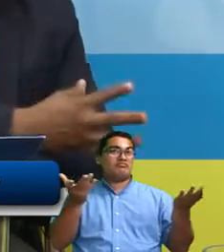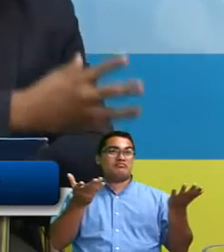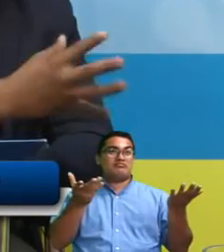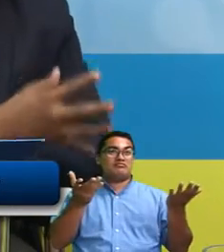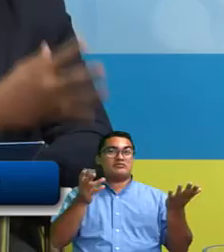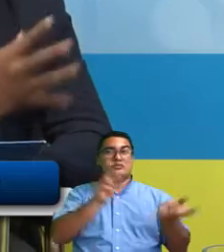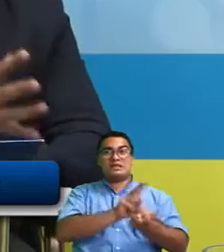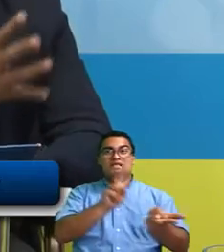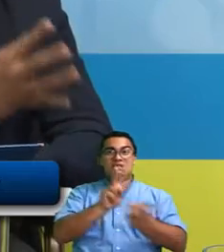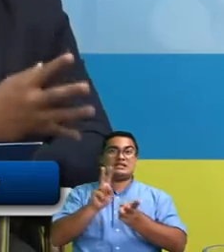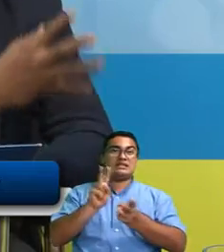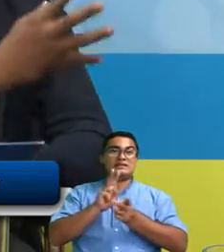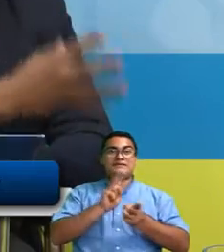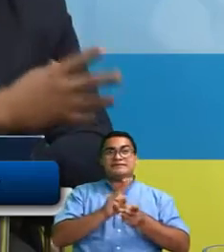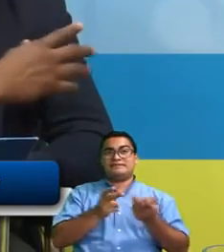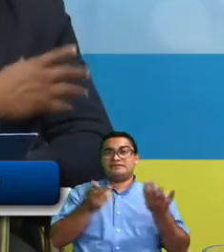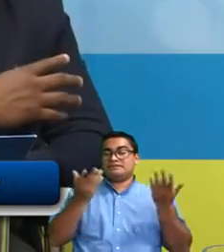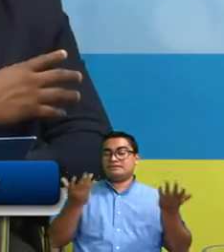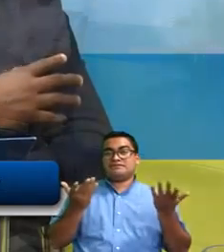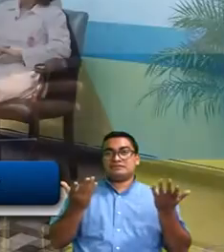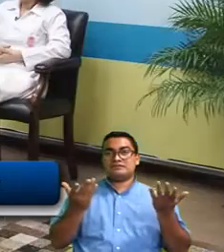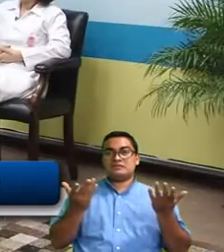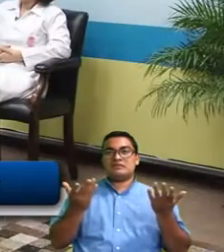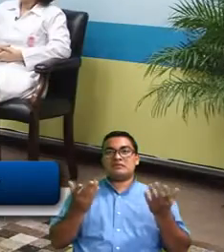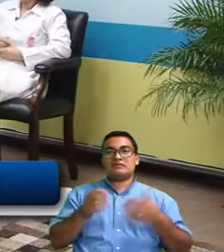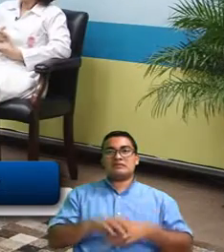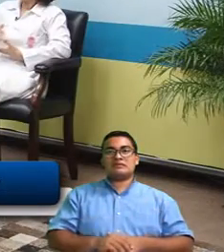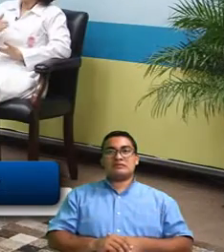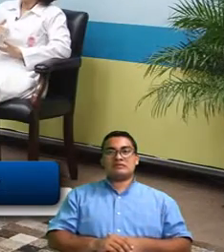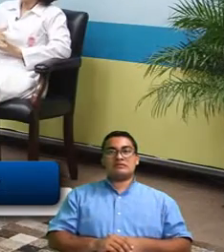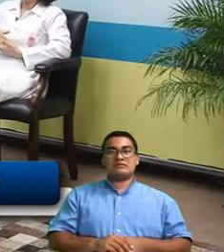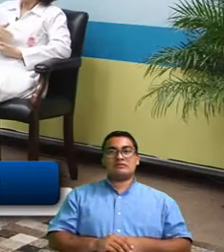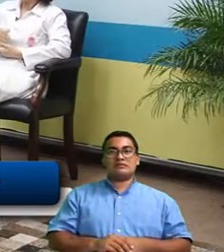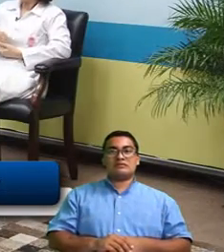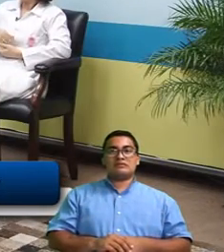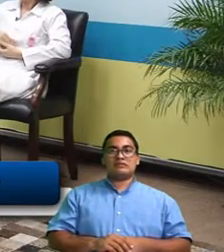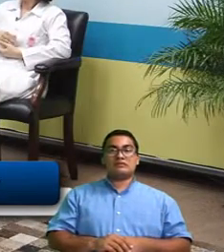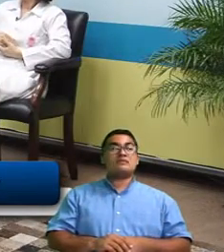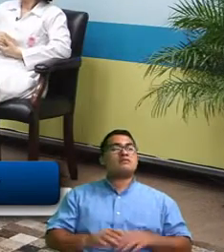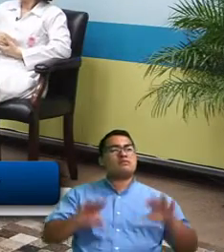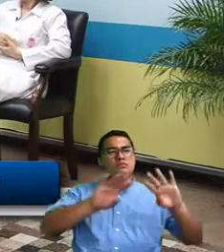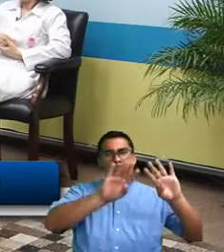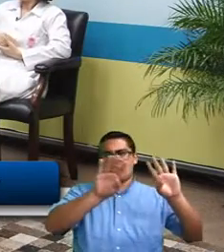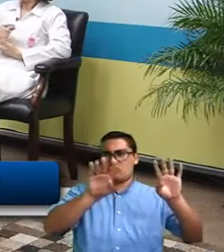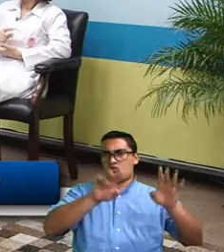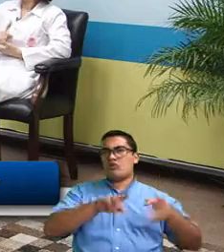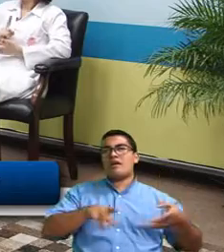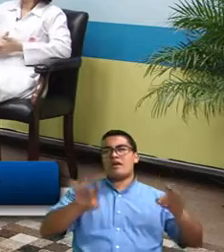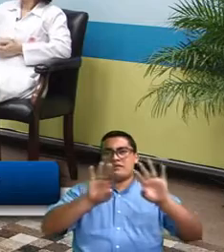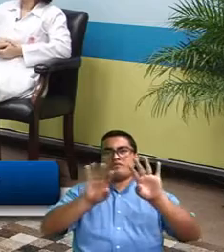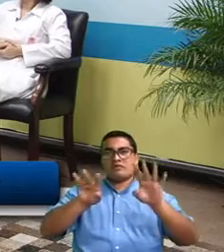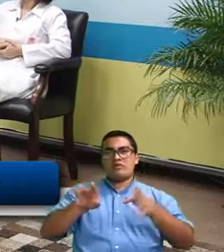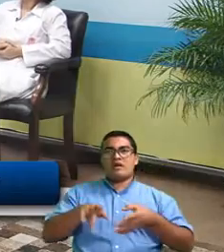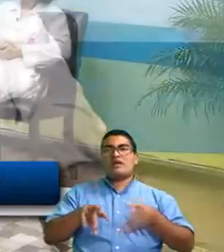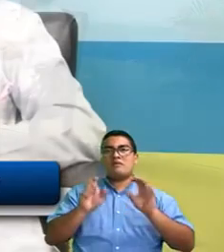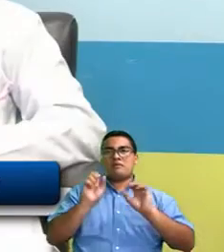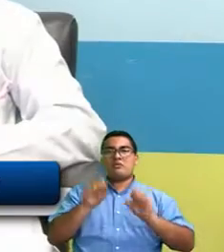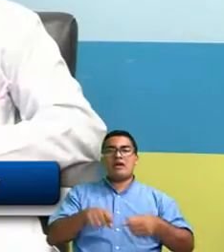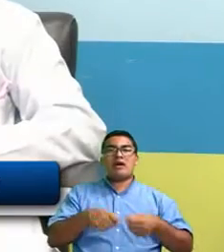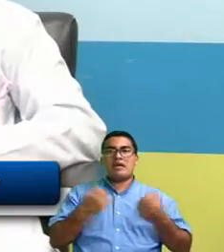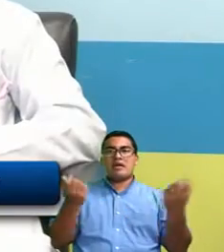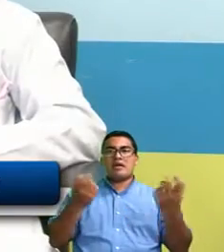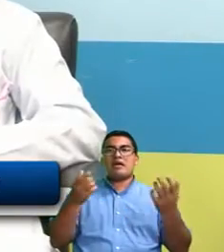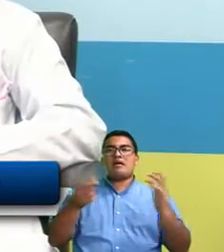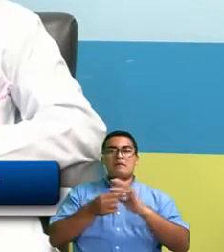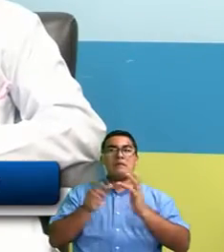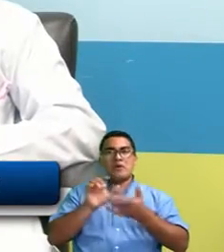y está teniendo una relación sexual con una mujer. Es que el riesgo no solo es la mujer puede ser monógama, o sea, puede tener una sola pareja, pero